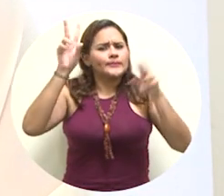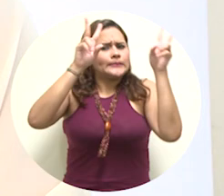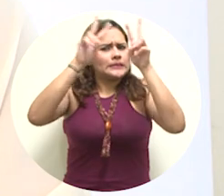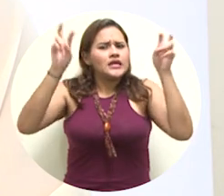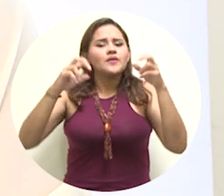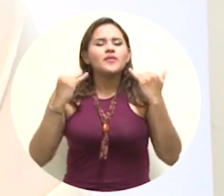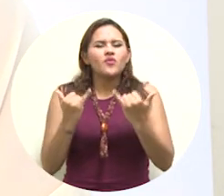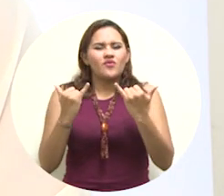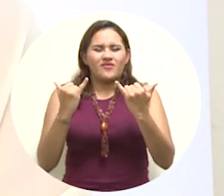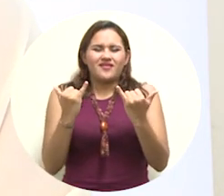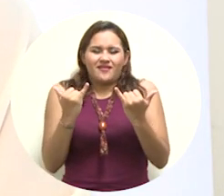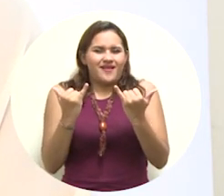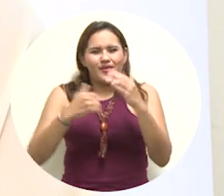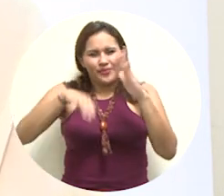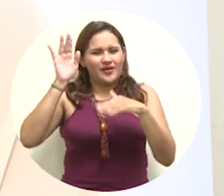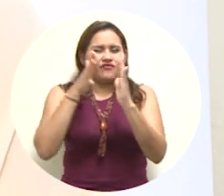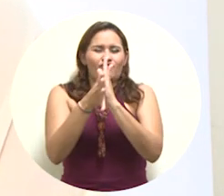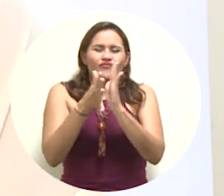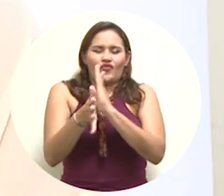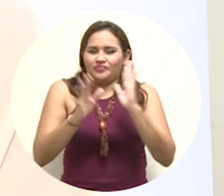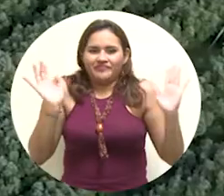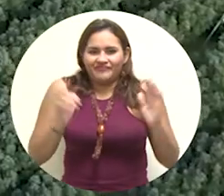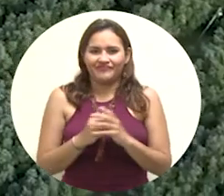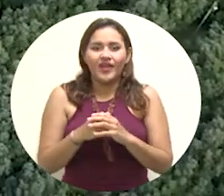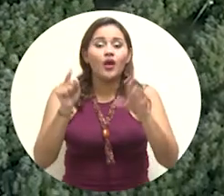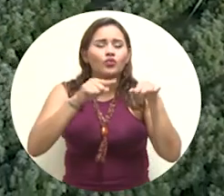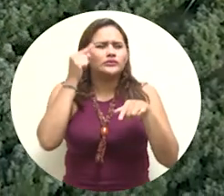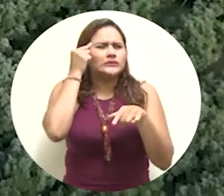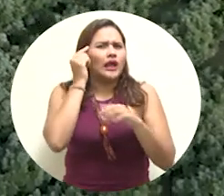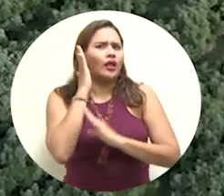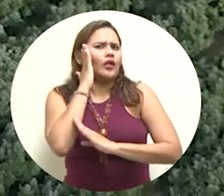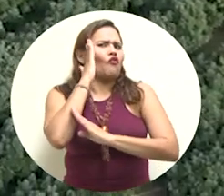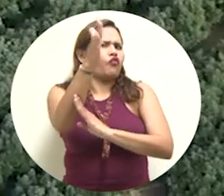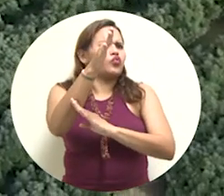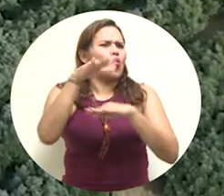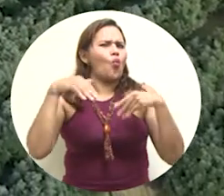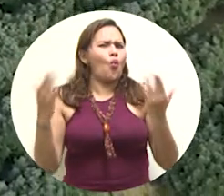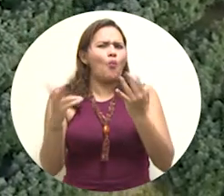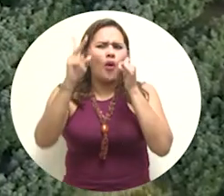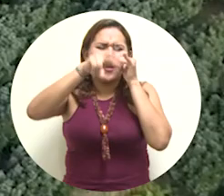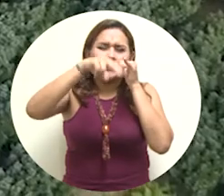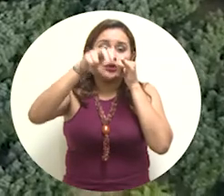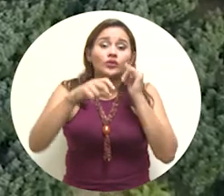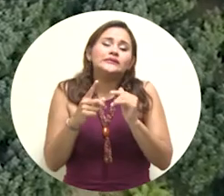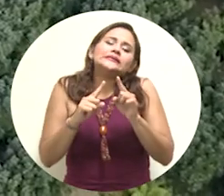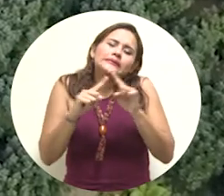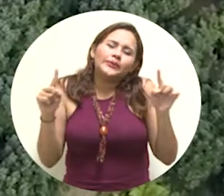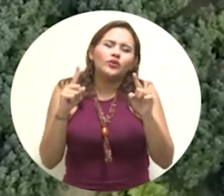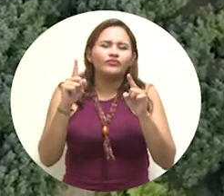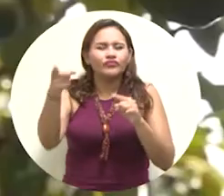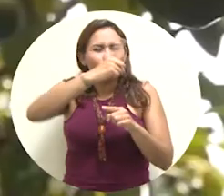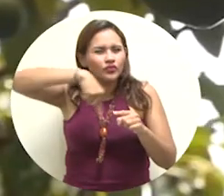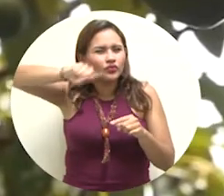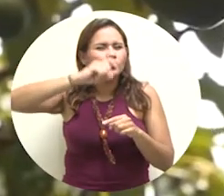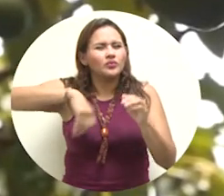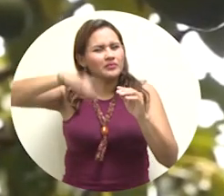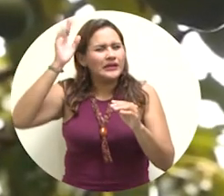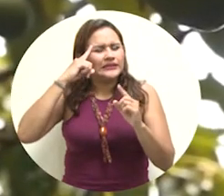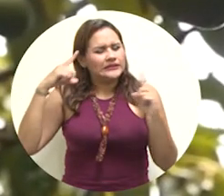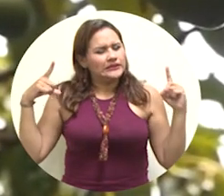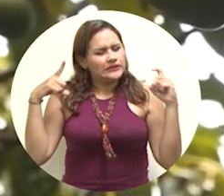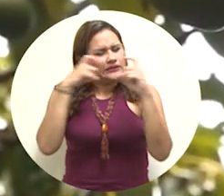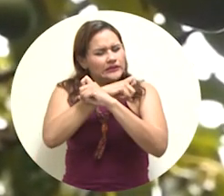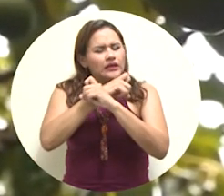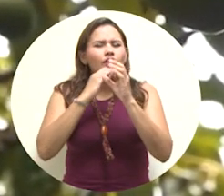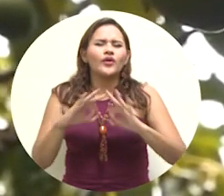Muchos piensan en una visión futurística de la agricultura, pero el reto de nosotros está en elaborar, en construir. Yo creo